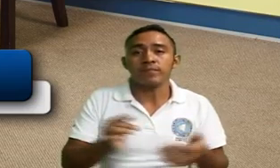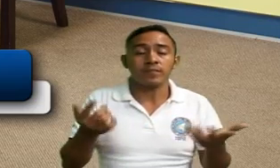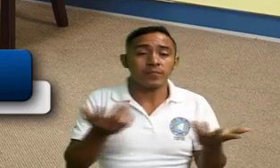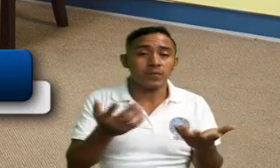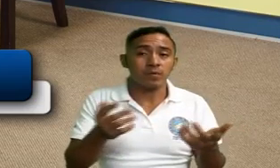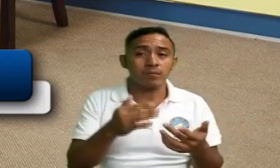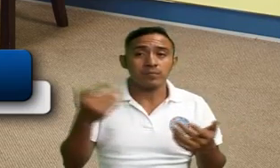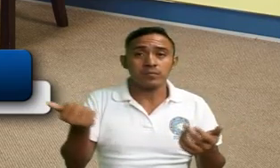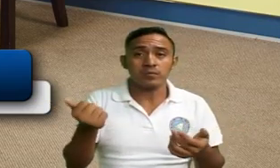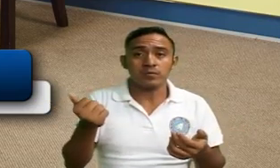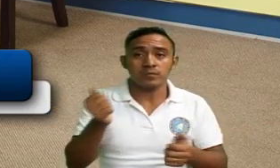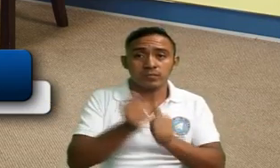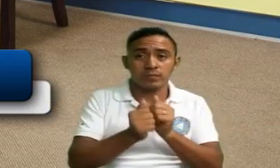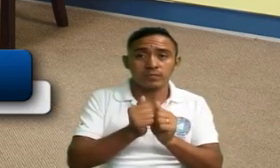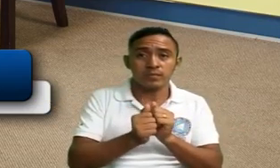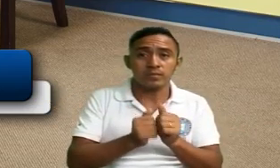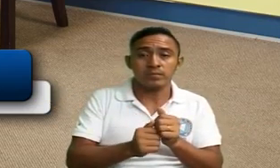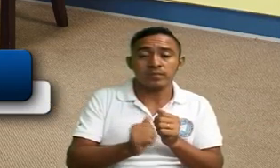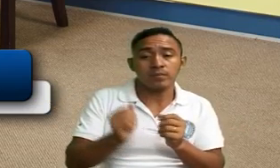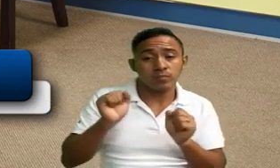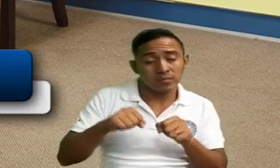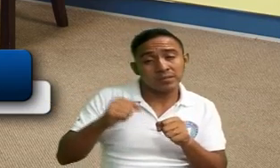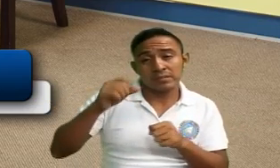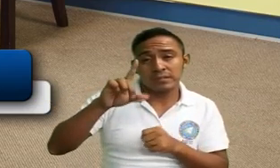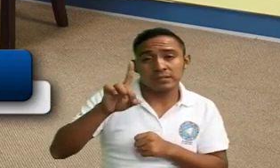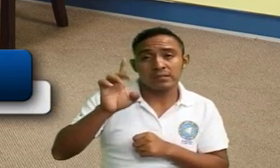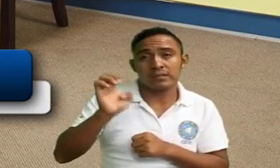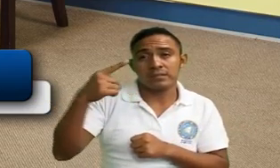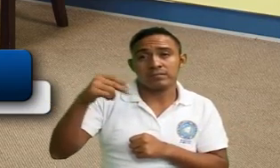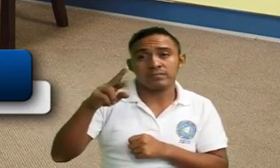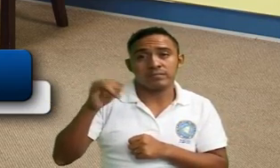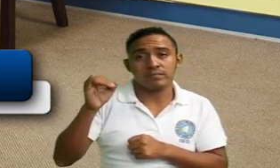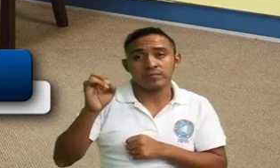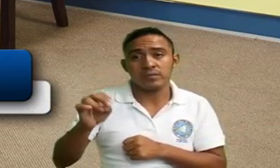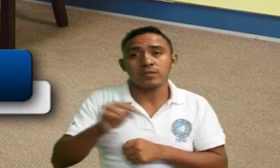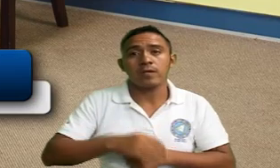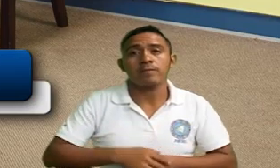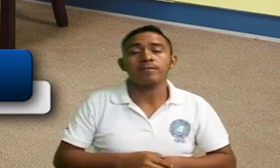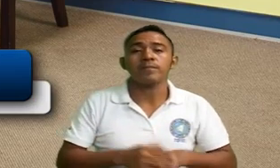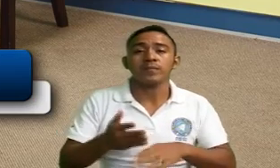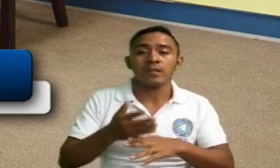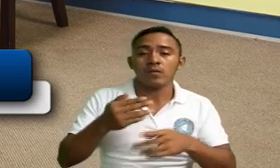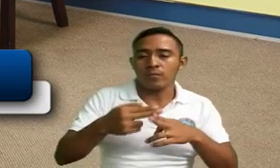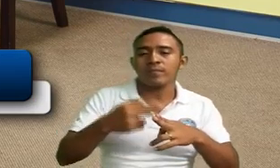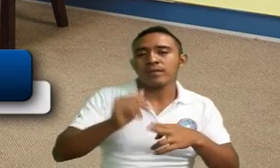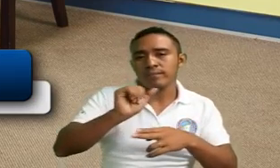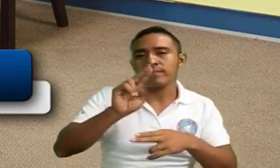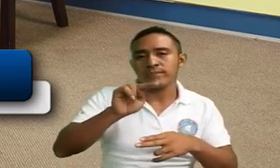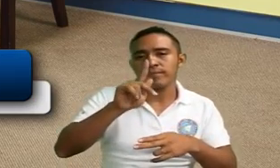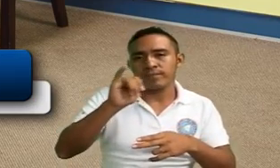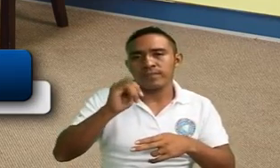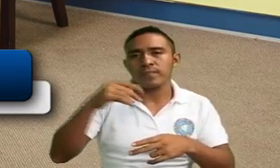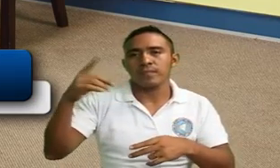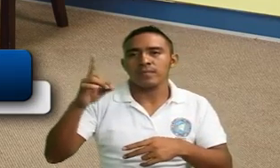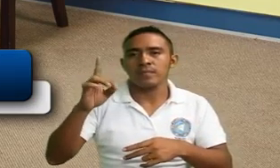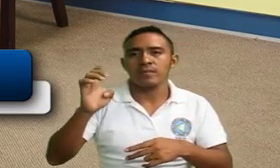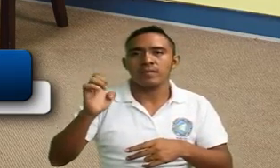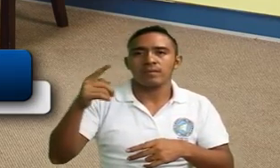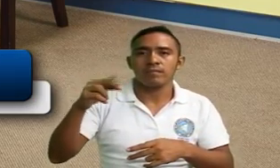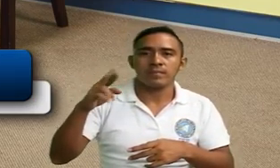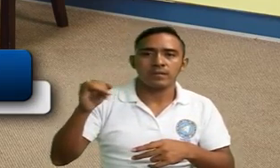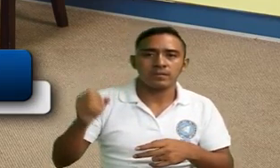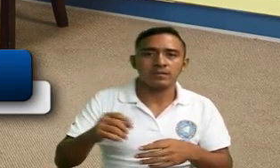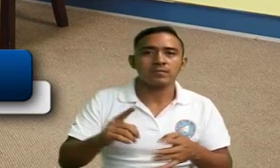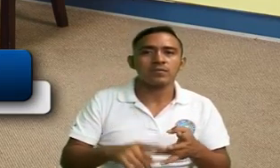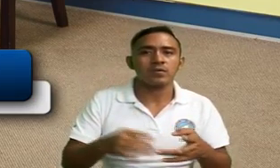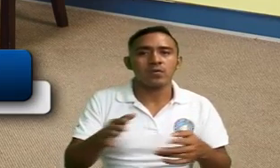a otros tipos de trastornos como depresión, que son los precisamente los antidepresivos, y también otros que se llaman inhibidores de la